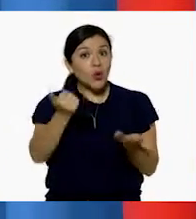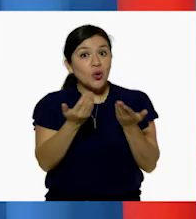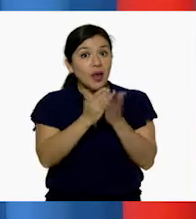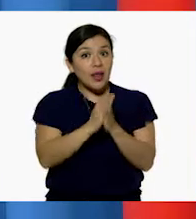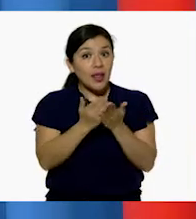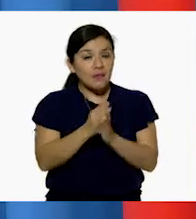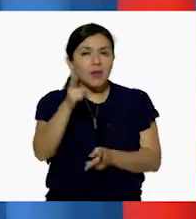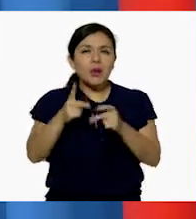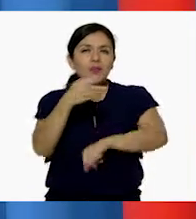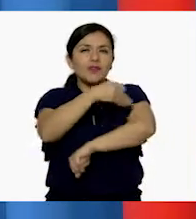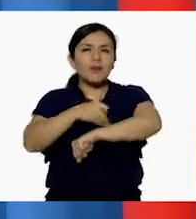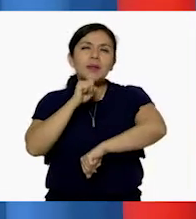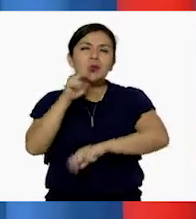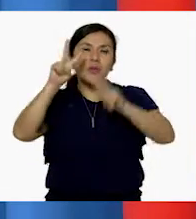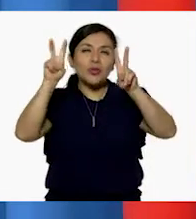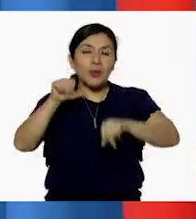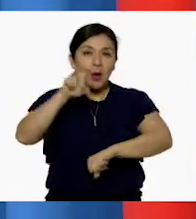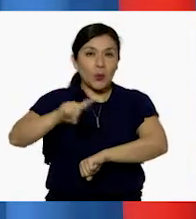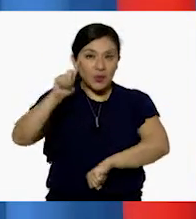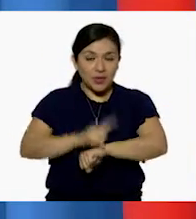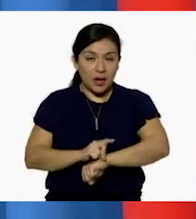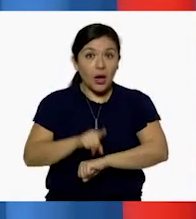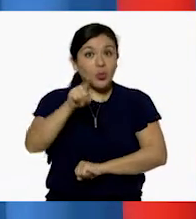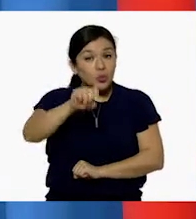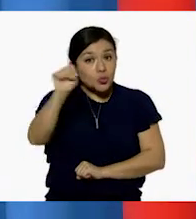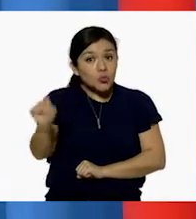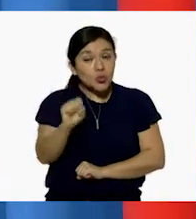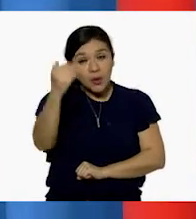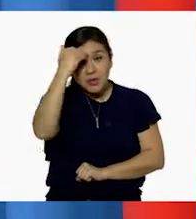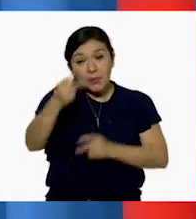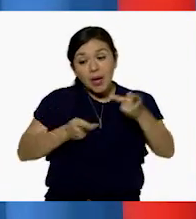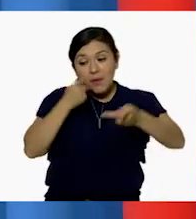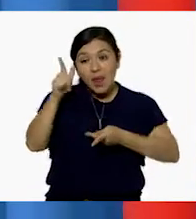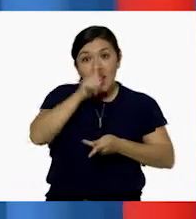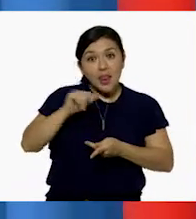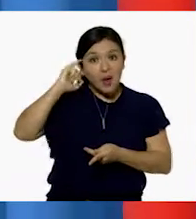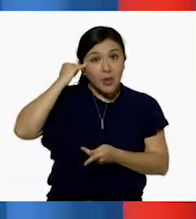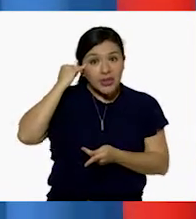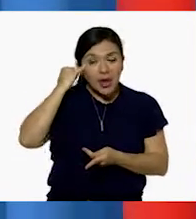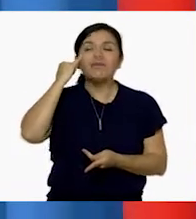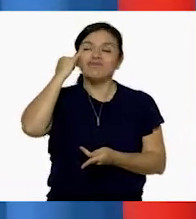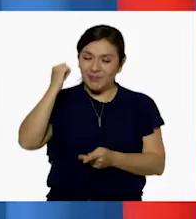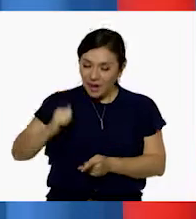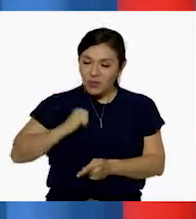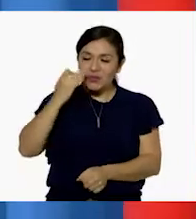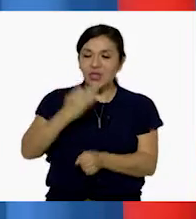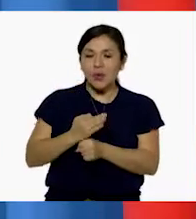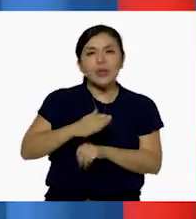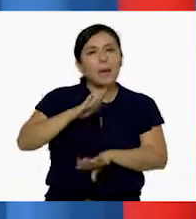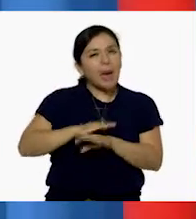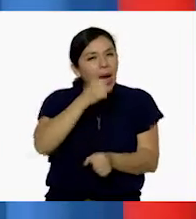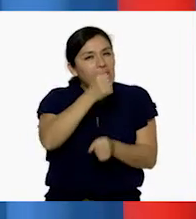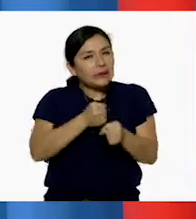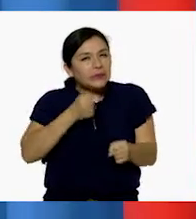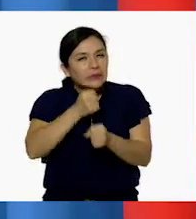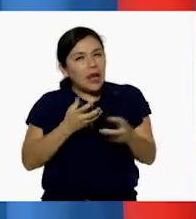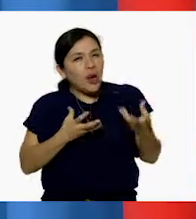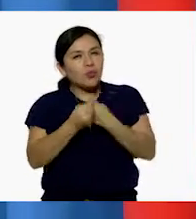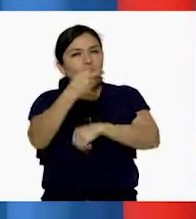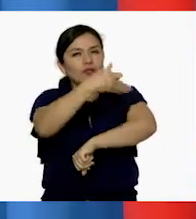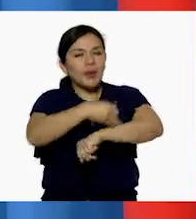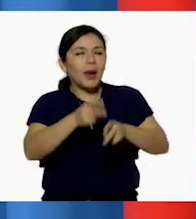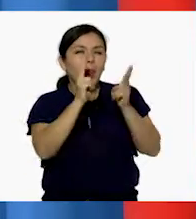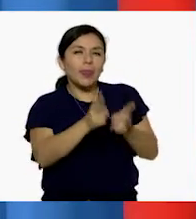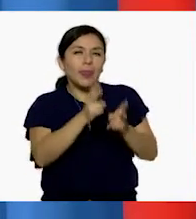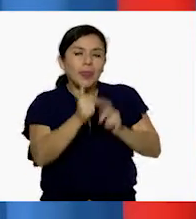otros libros y comenta el tema de hoy con tu familia. Si tienes la fortuna de hablar una lengua indígena, aprovecha este momento para practicarla y platica con tu